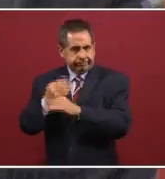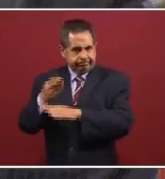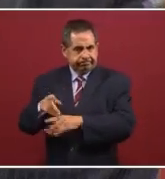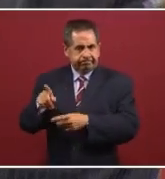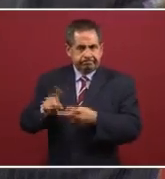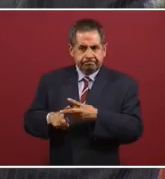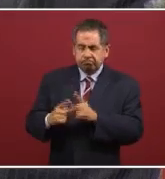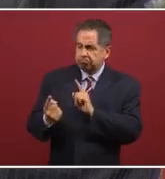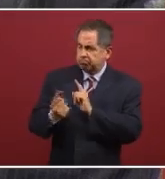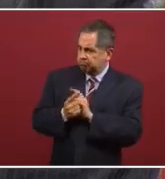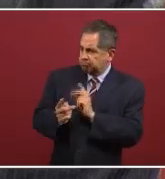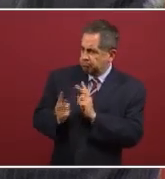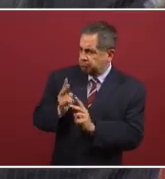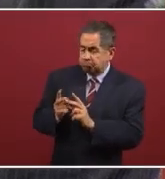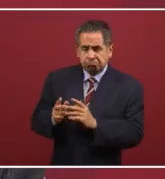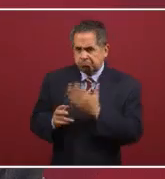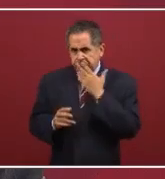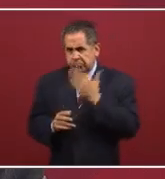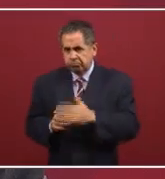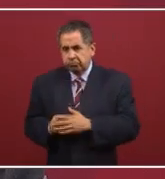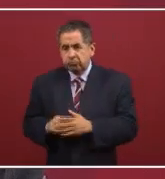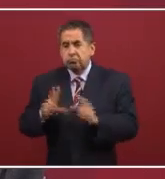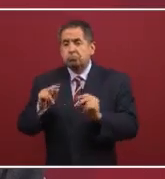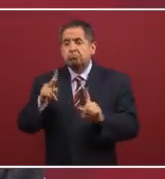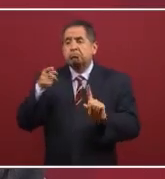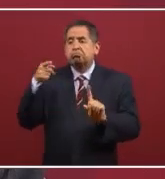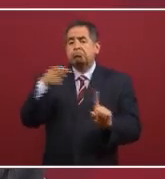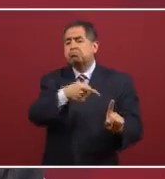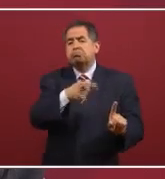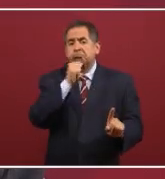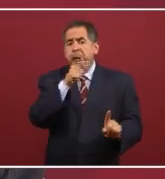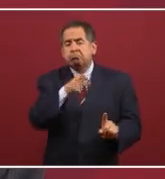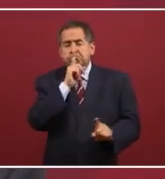no trató sobre ese tema